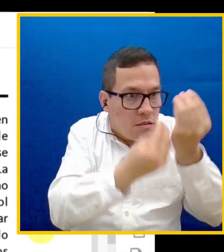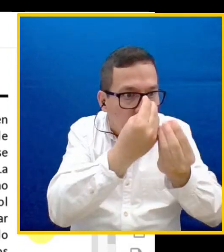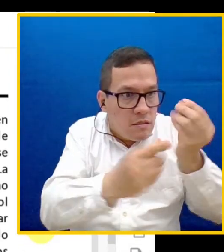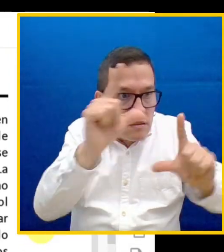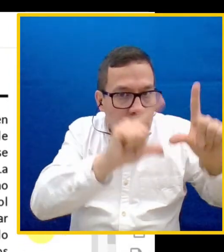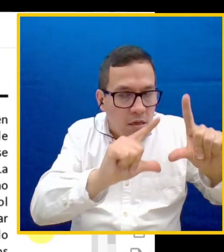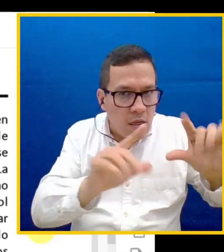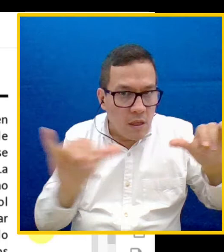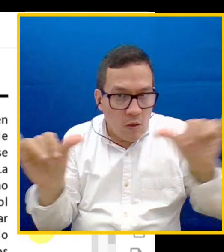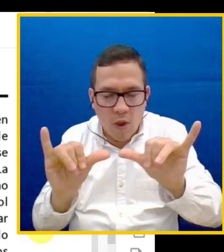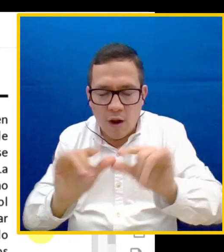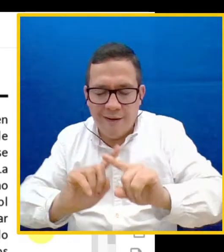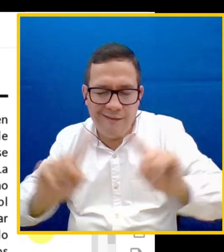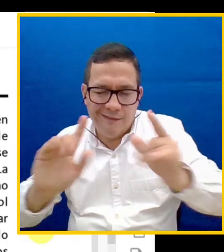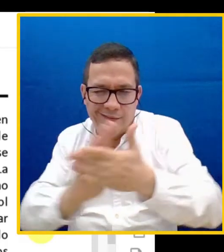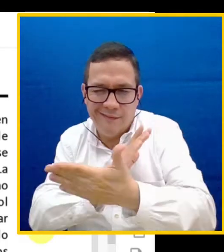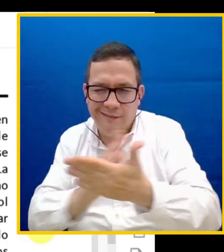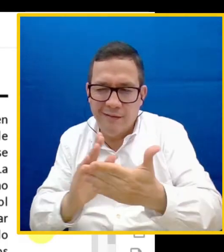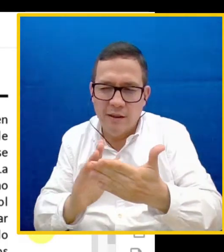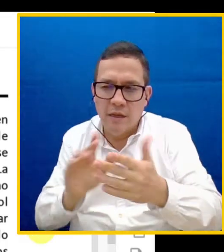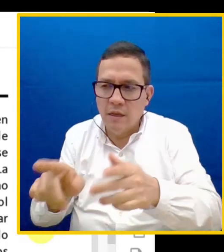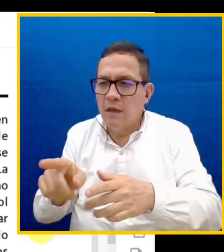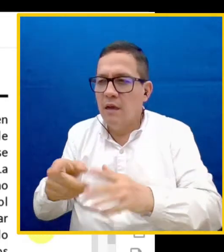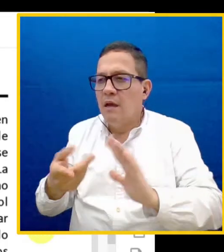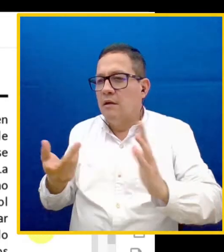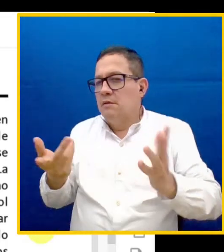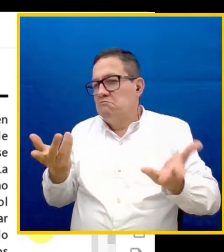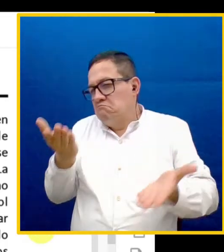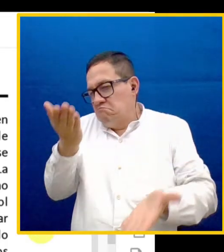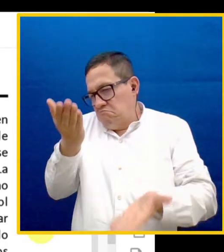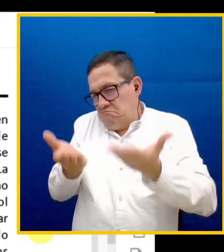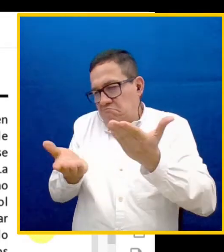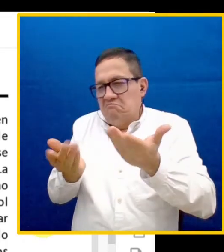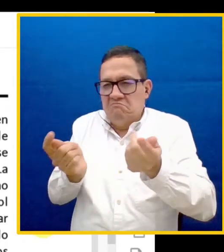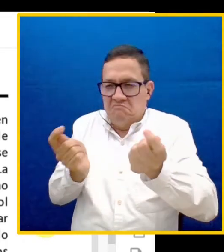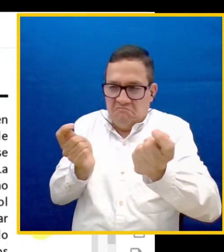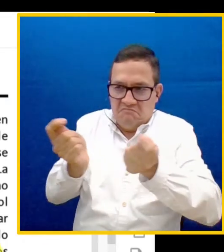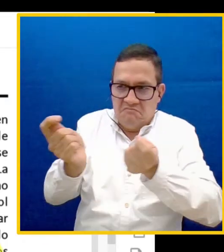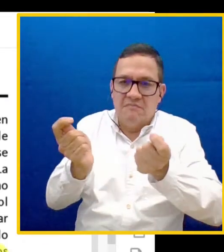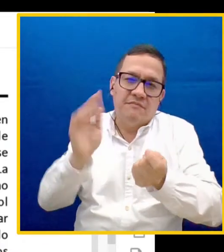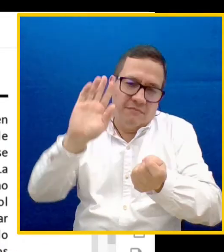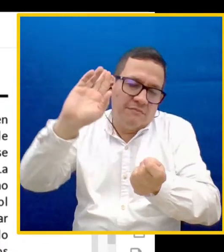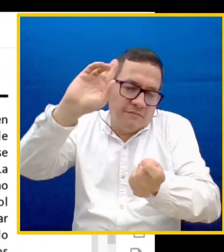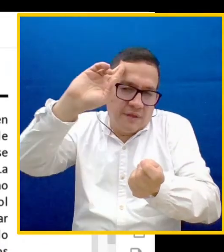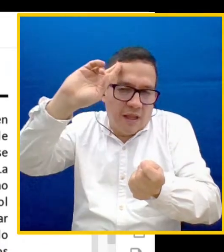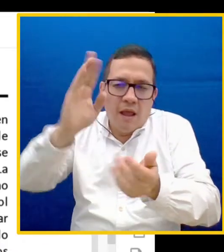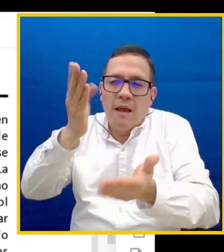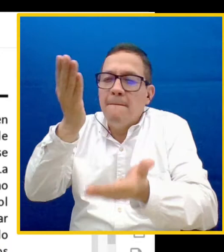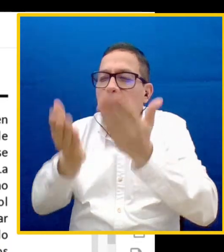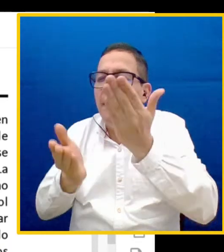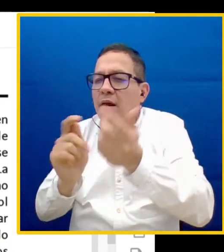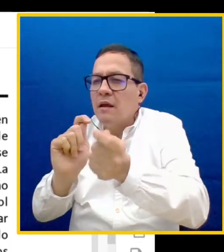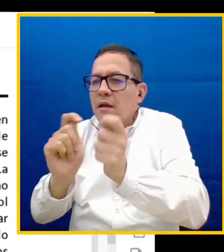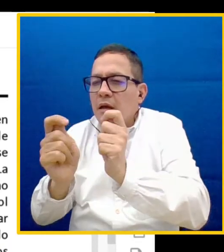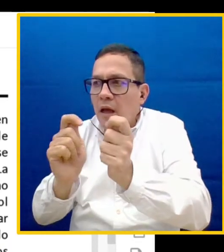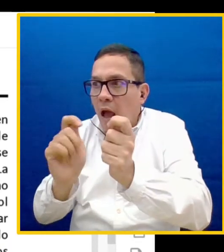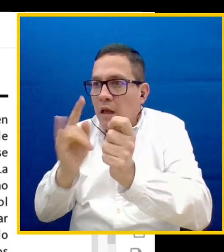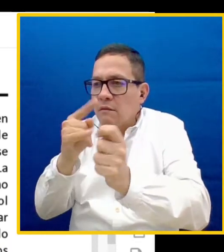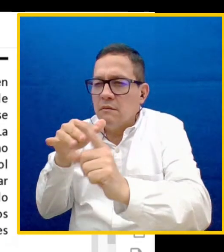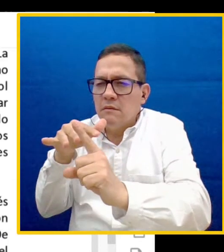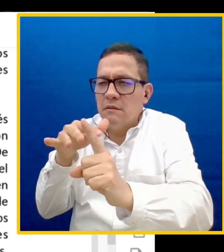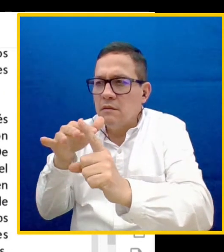estuviéramos en un laboratorio. Lo que no significa que no se contemplen los cambios de las variables y en sus